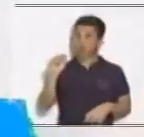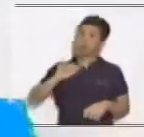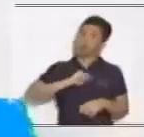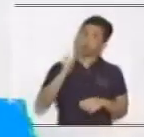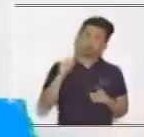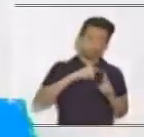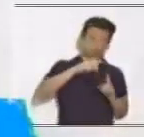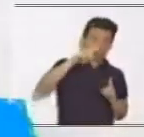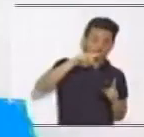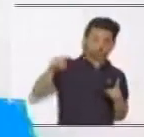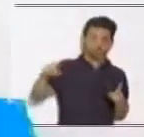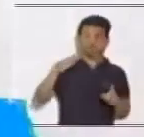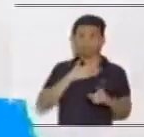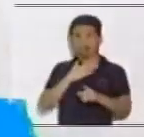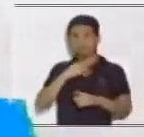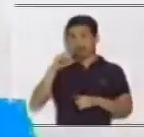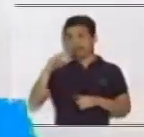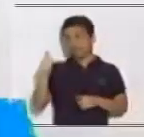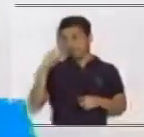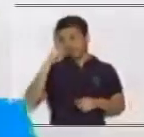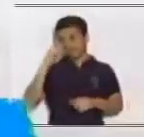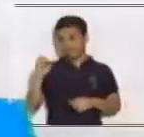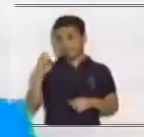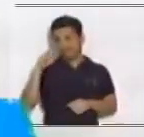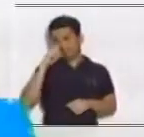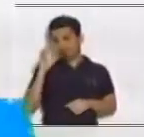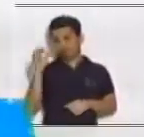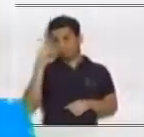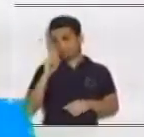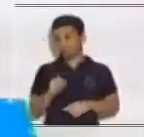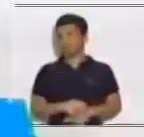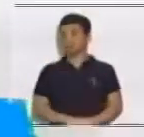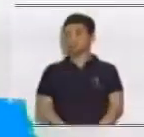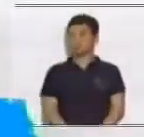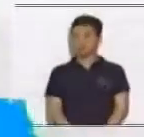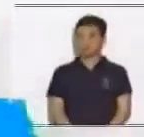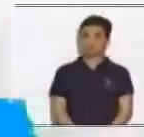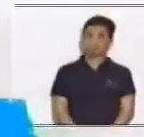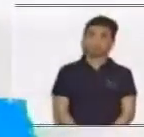catetos, que significa lados. ¿Estamos claros?